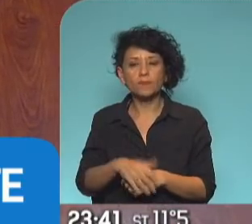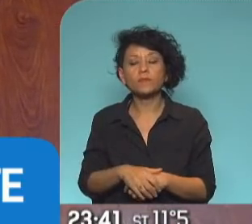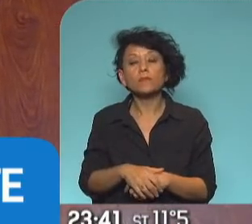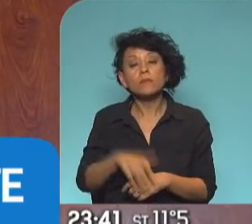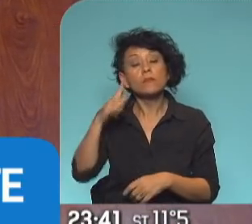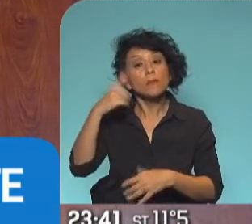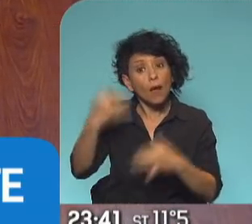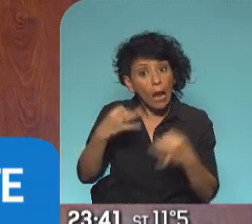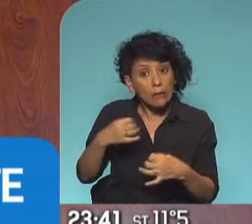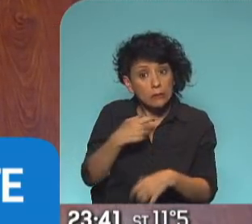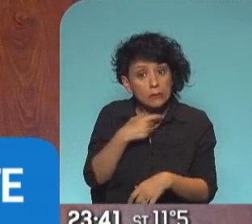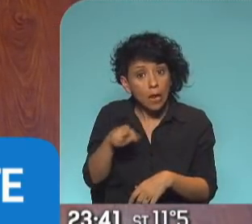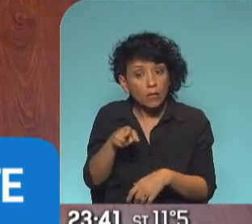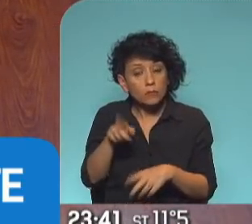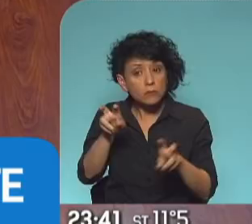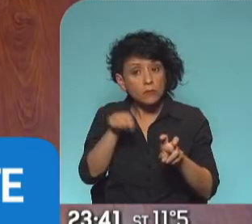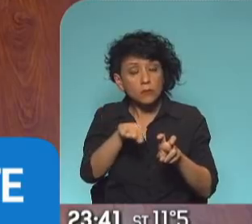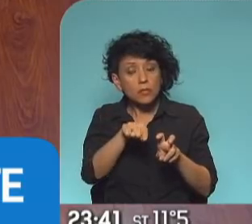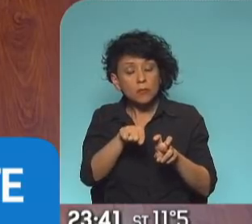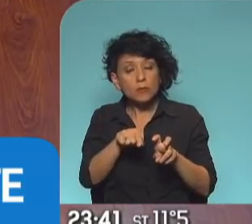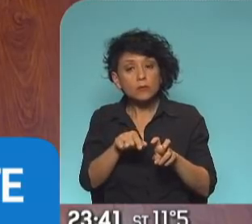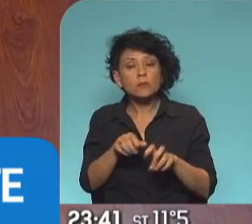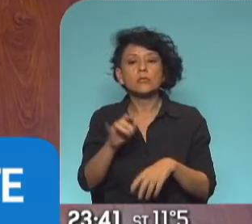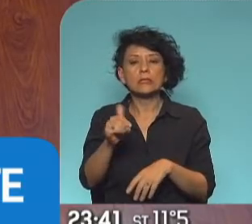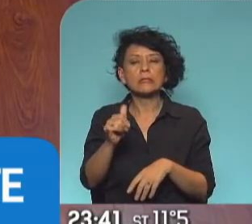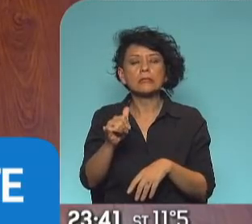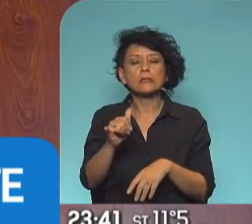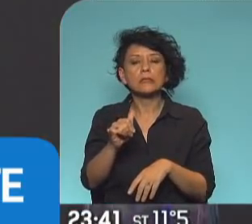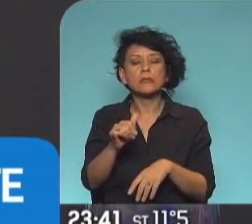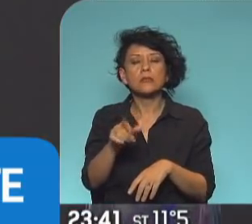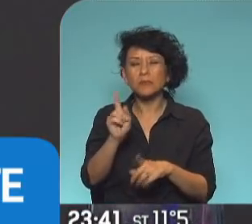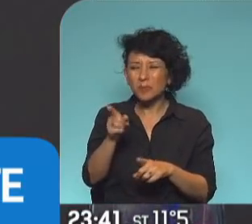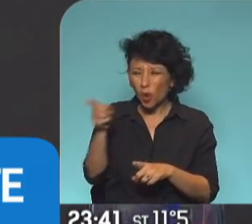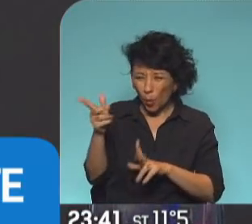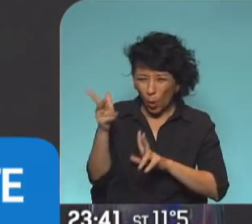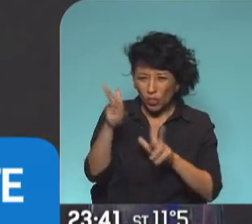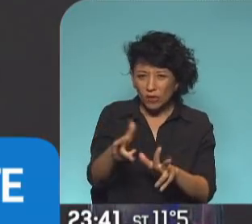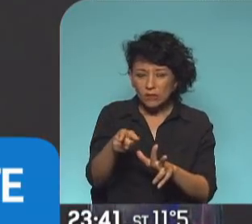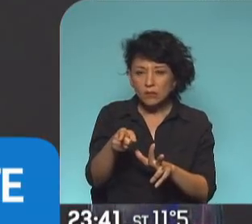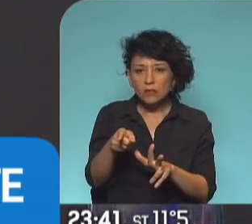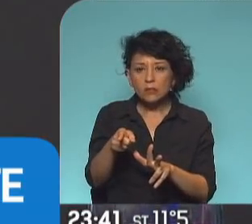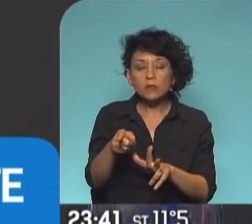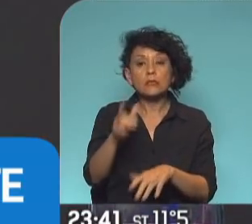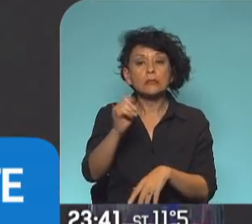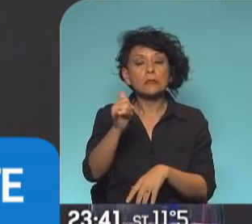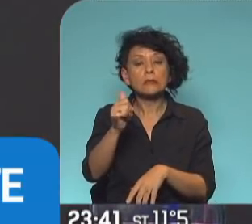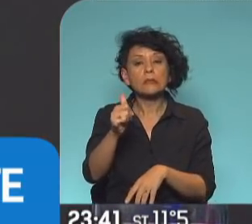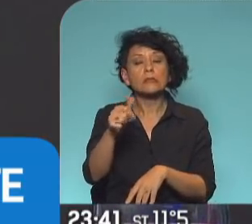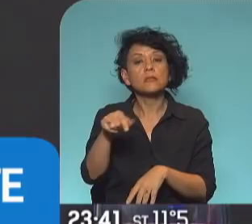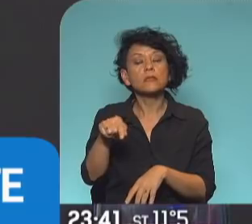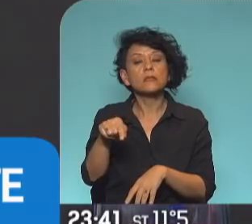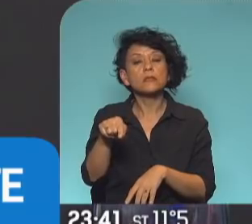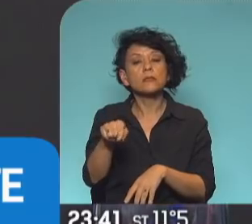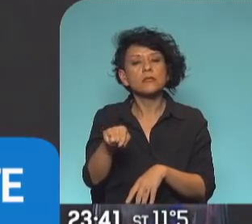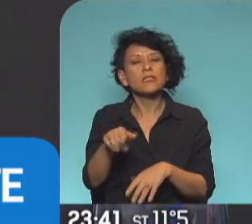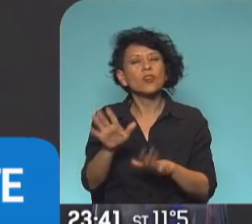este eje temático? Yo, justamente, si voy a lo que acabas de referir, sí, en este caso